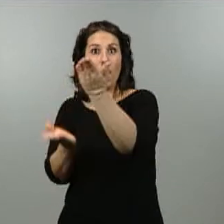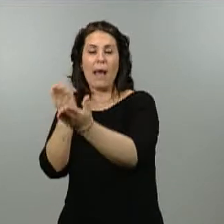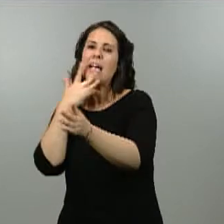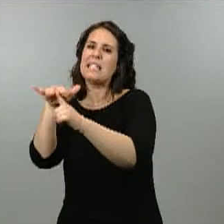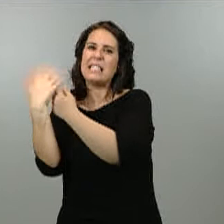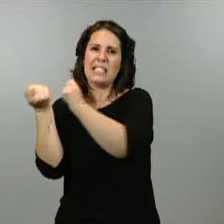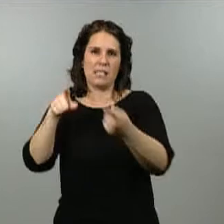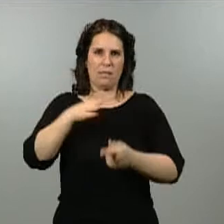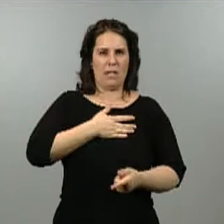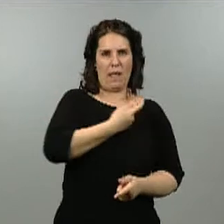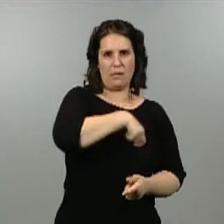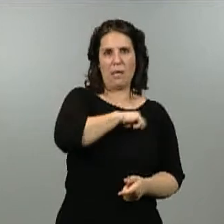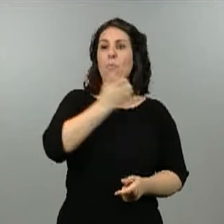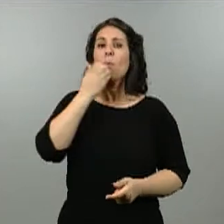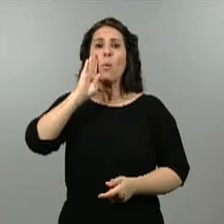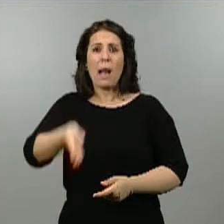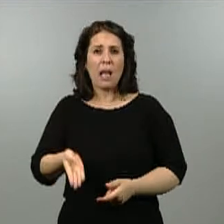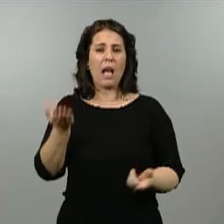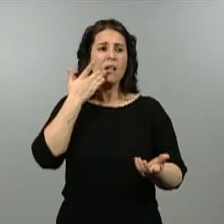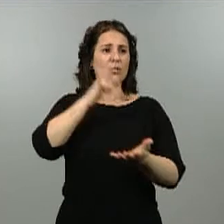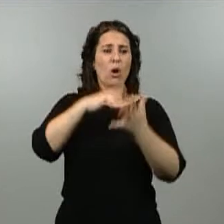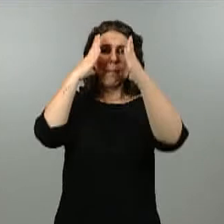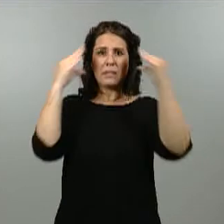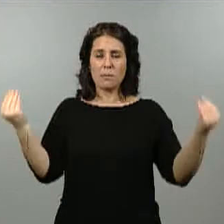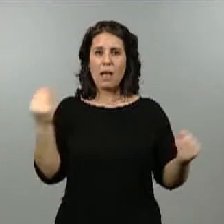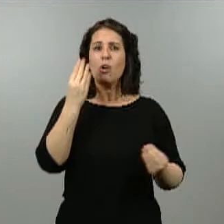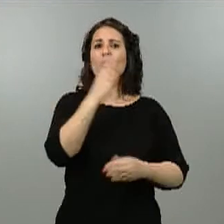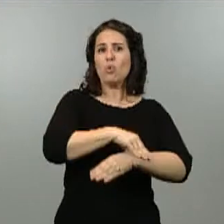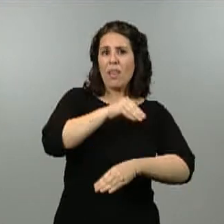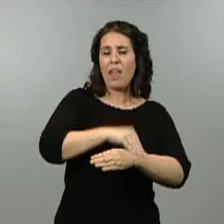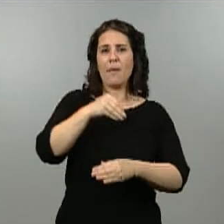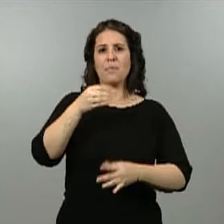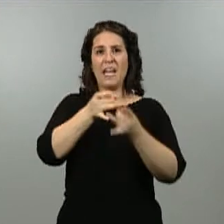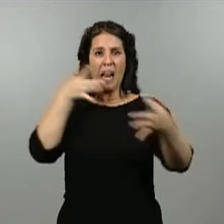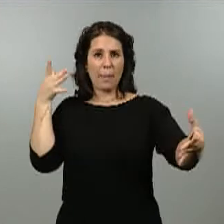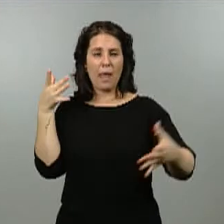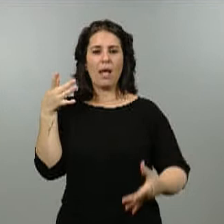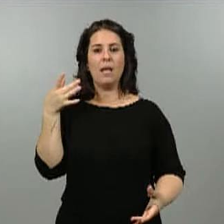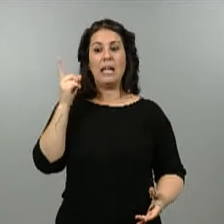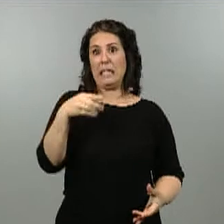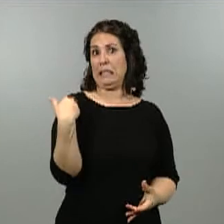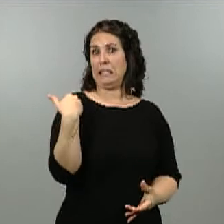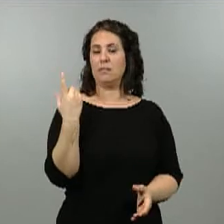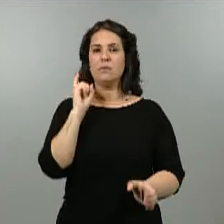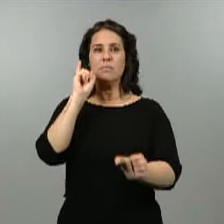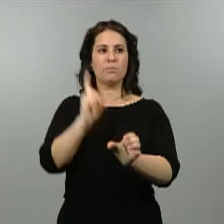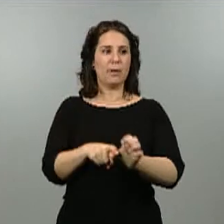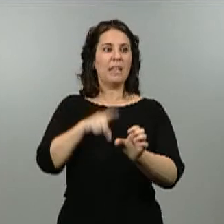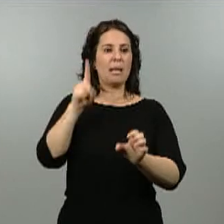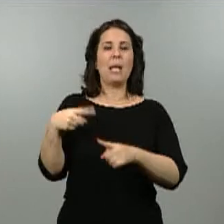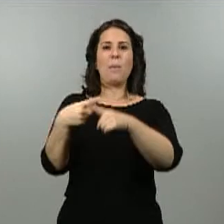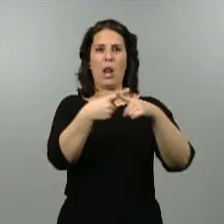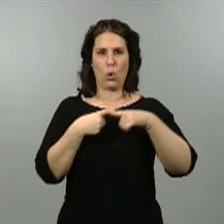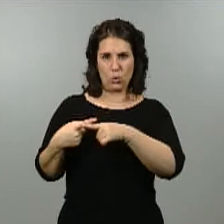ejemplo, a Bélgica, Países Bajos, Suecia, Irlanda, o recientemente se ha incluido Bielorrusia, que es uno de los países que está creciendo